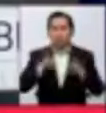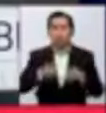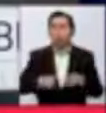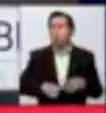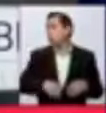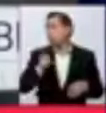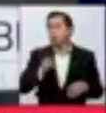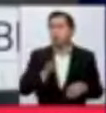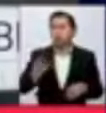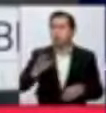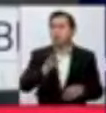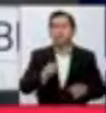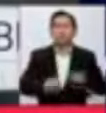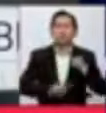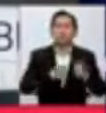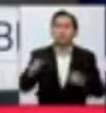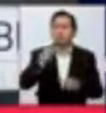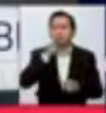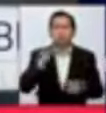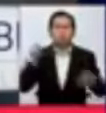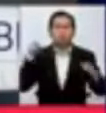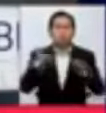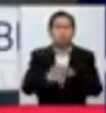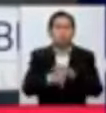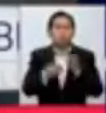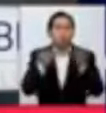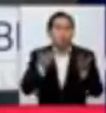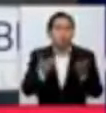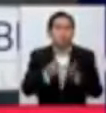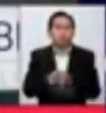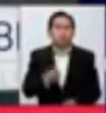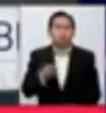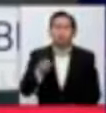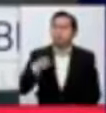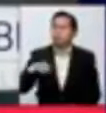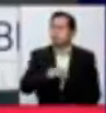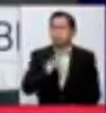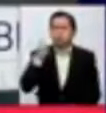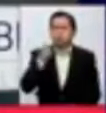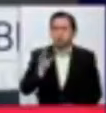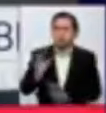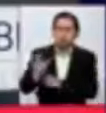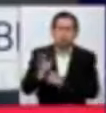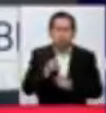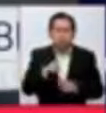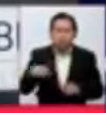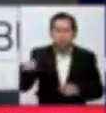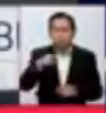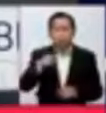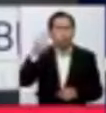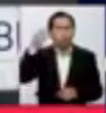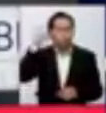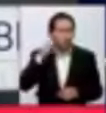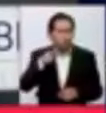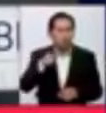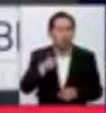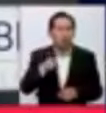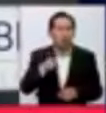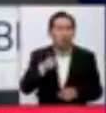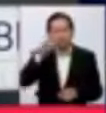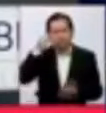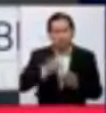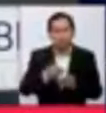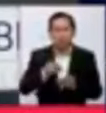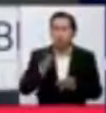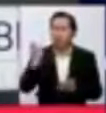otras víctimas que deja el feminicidio. Nosotros siempre hemos llevado la bandera sobre las huérfanas y huérfanos víctimas de feminicidio.